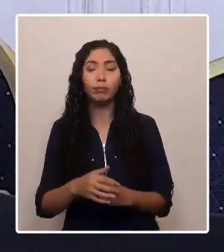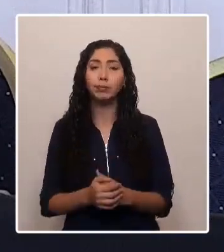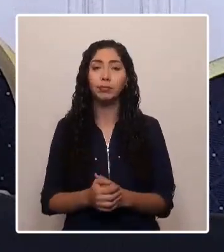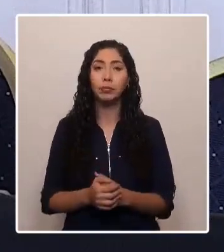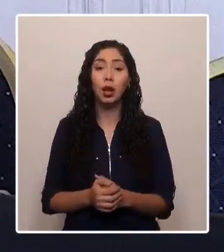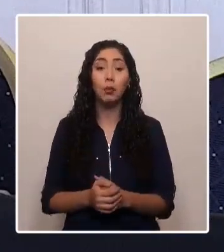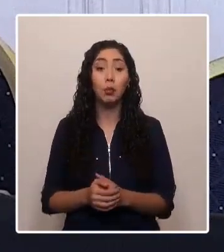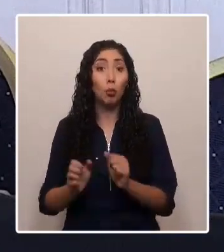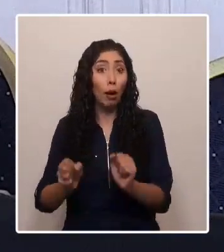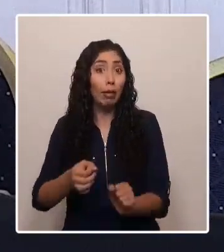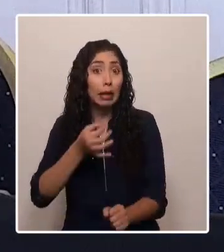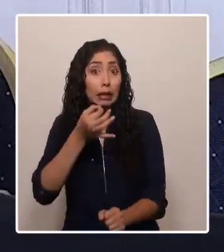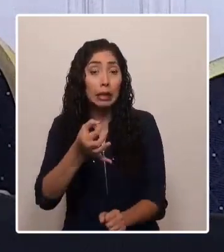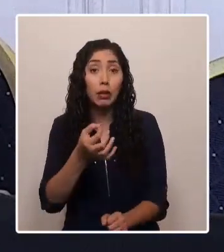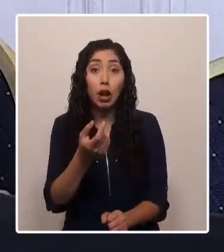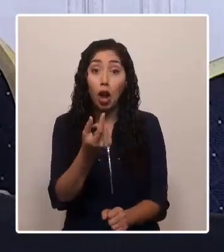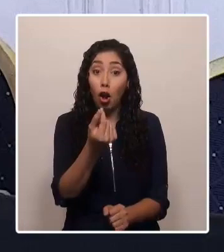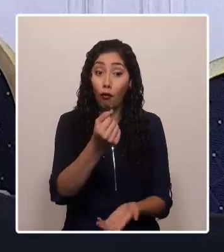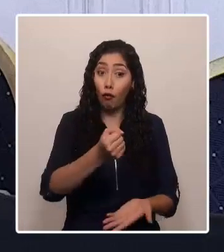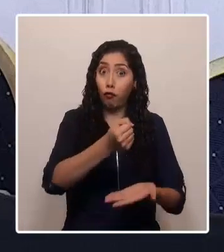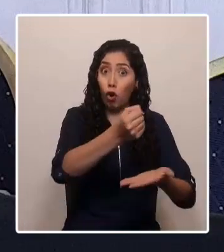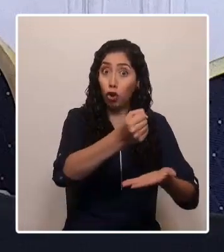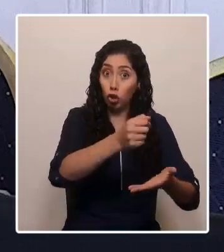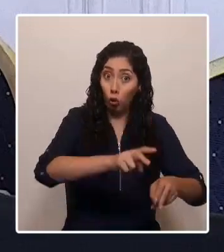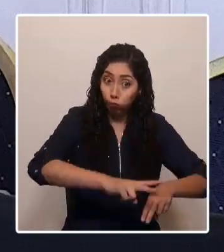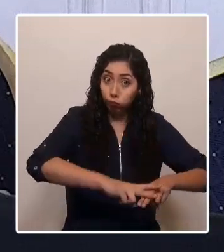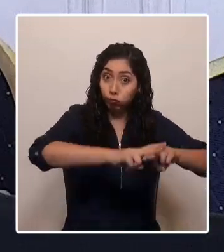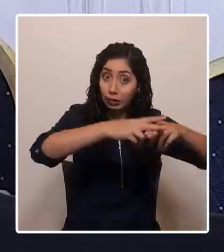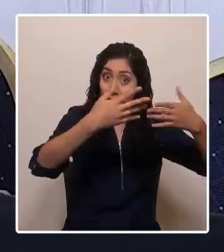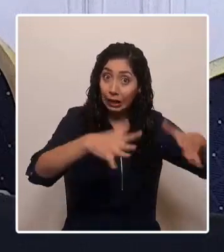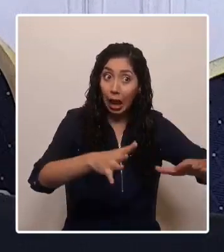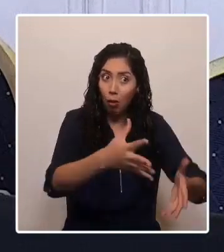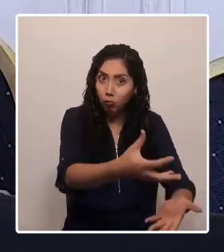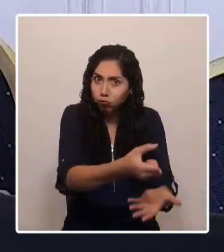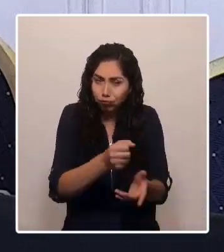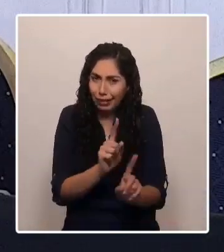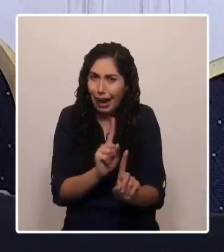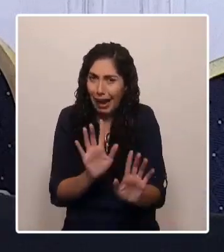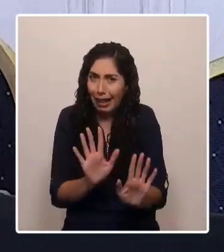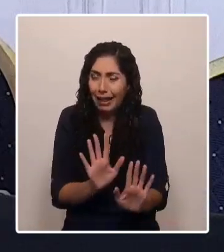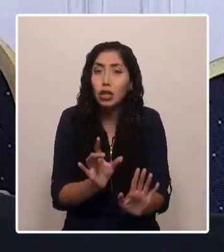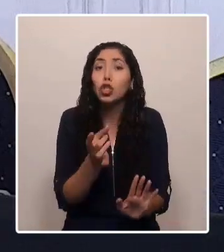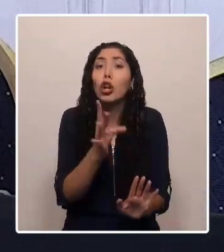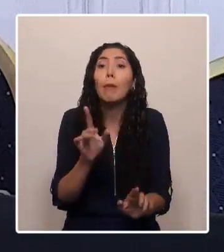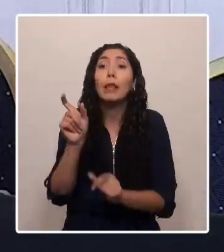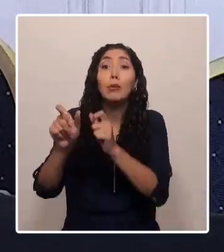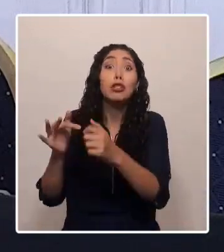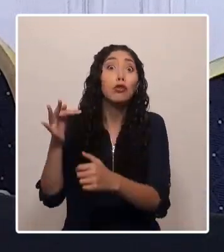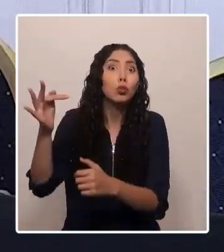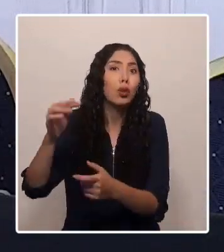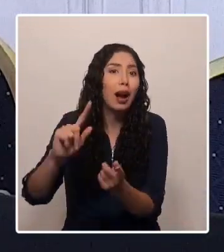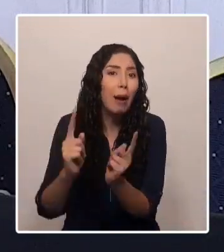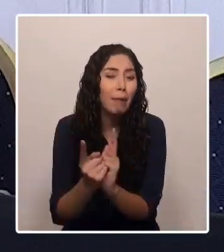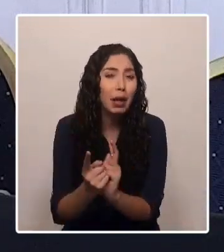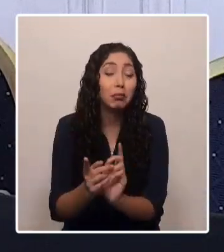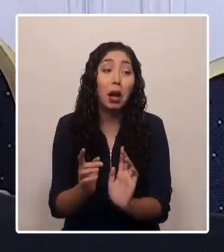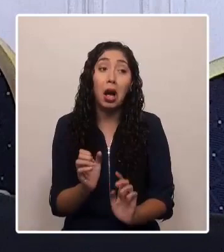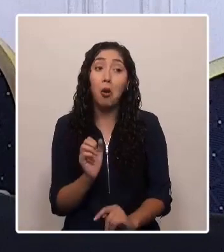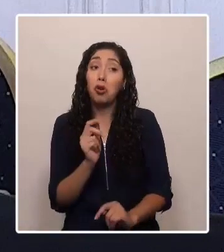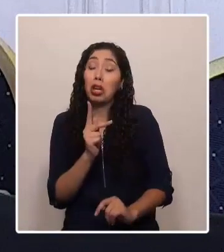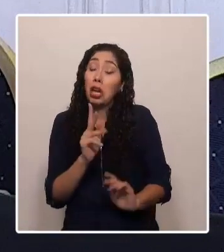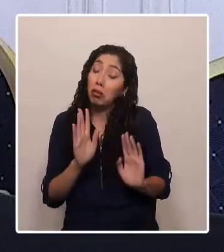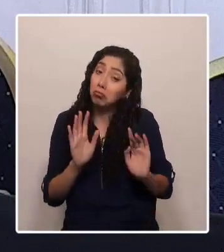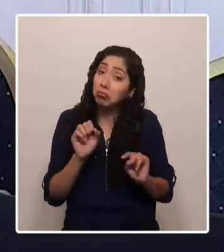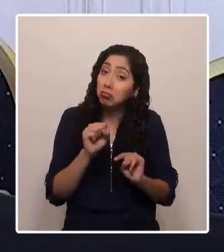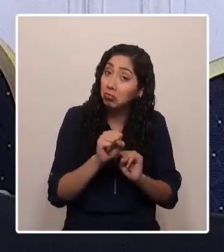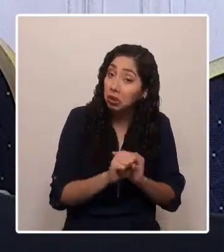que nadie va a tocar los fondos que ya hay y que el cambio aplicará solo para los que vienen. Ok, asumamos que no mienten. ¿En